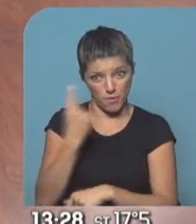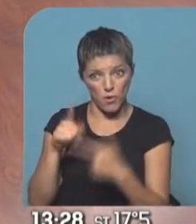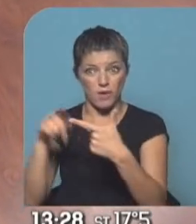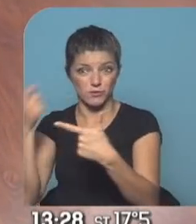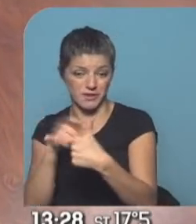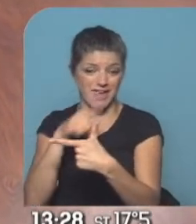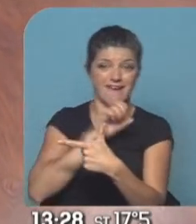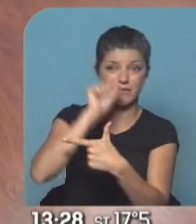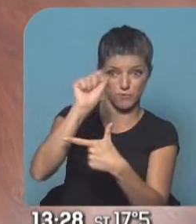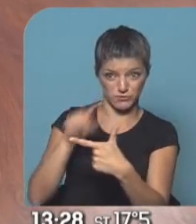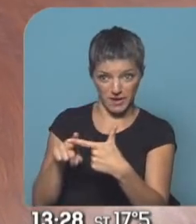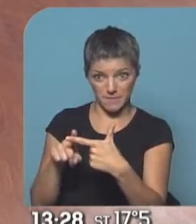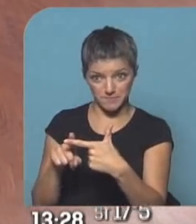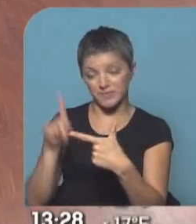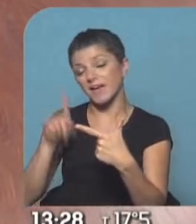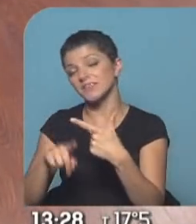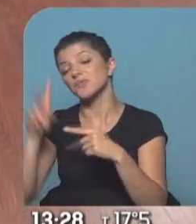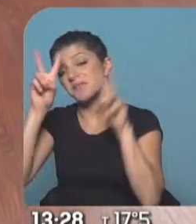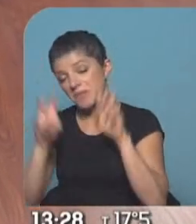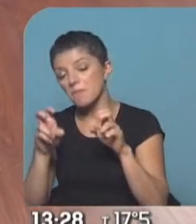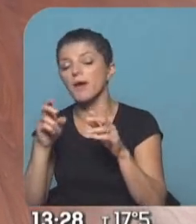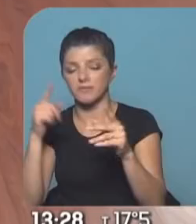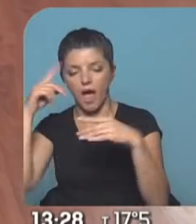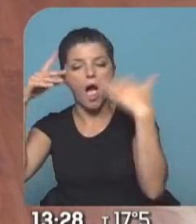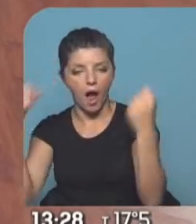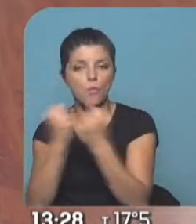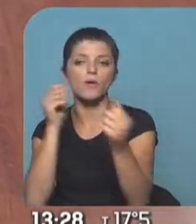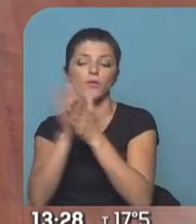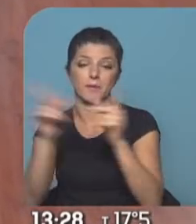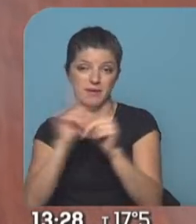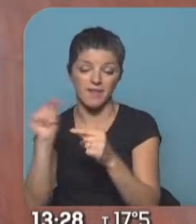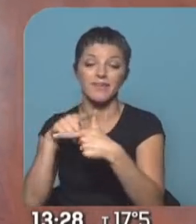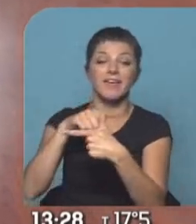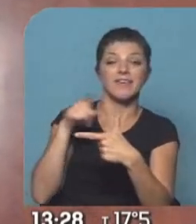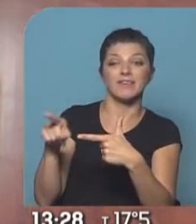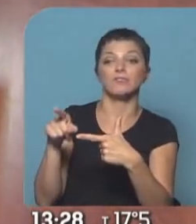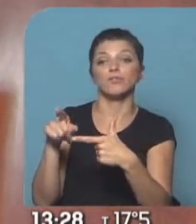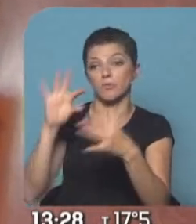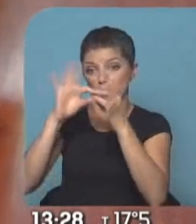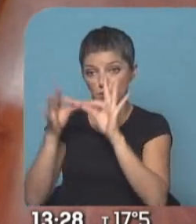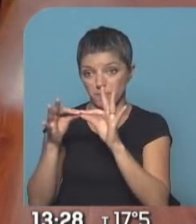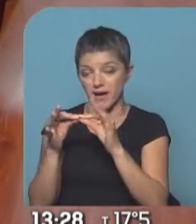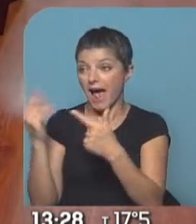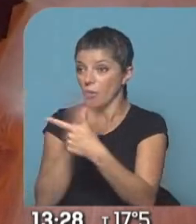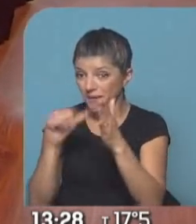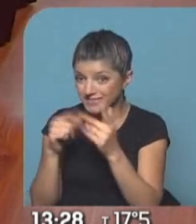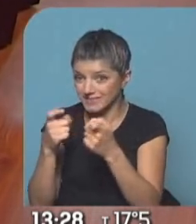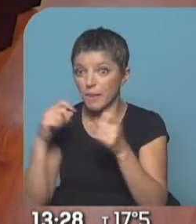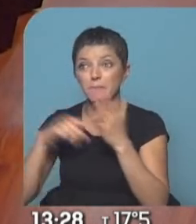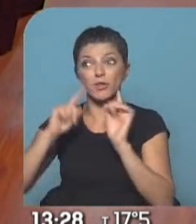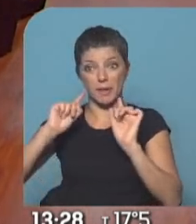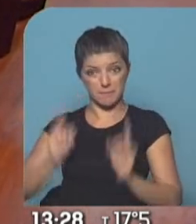con los inmigrantes y demás, y en el caso de Rusia, bueno, el gas europeo, los necesitan y al mismo tiempo les temen,